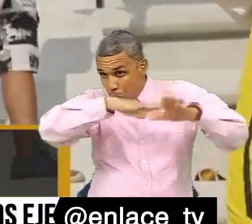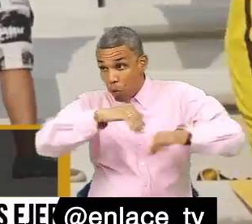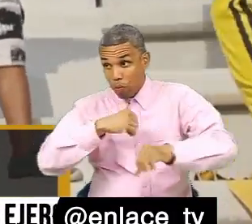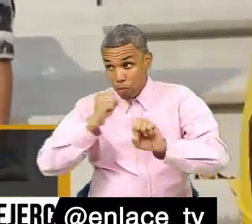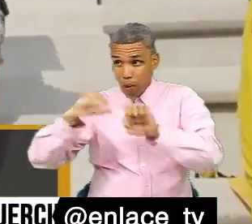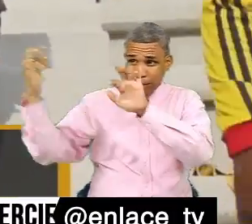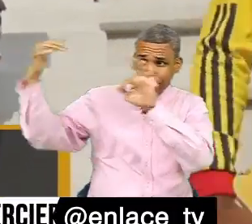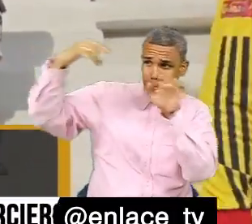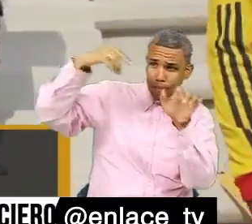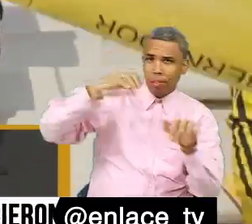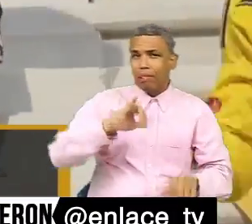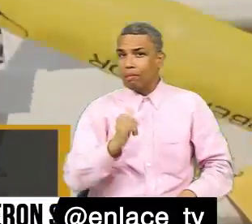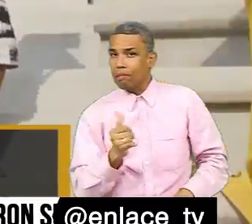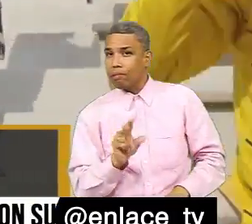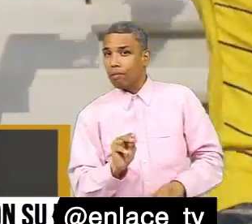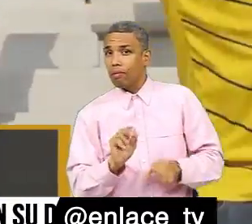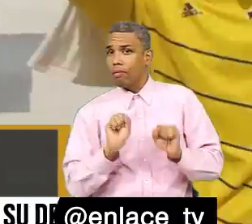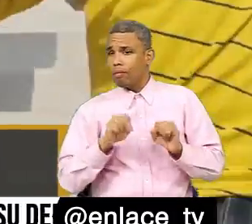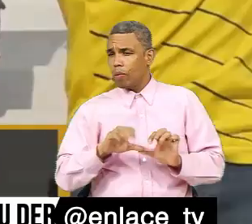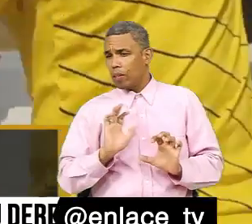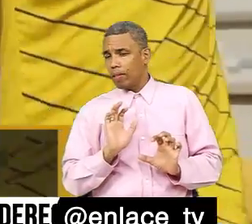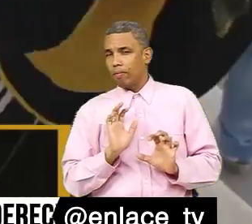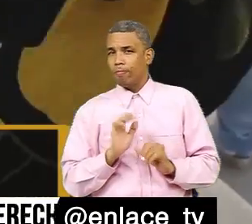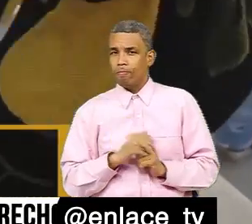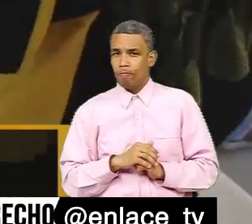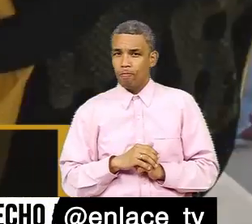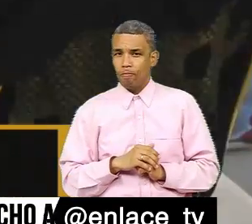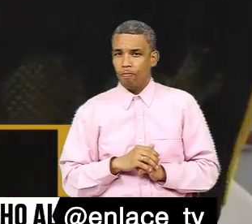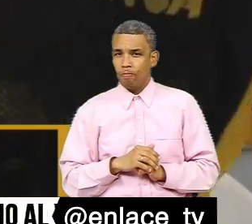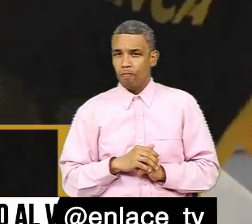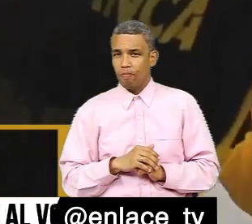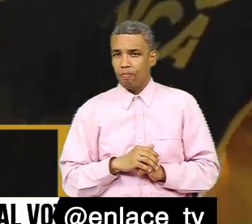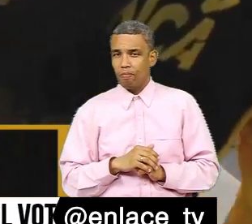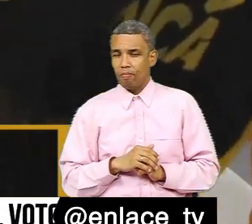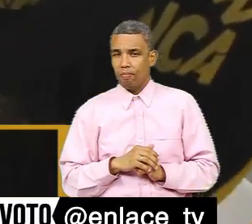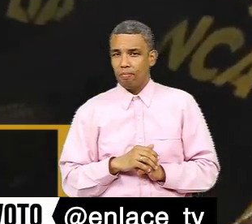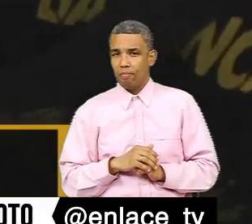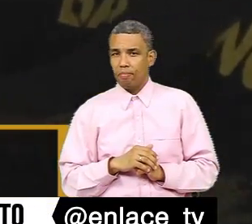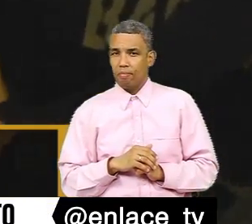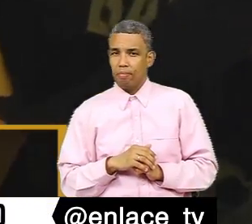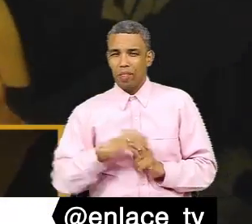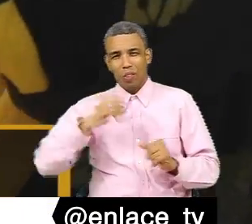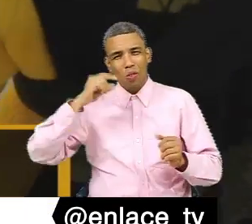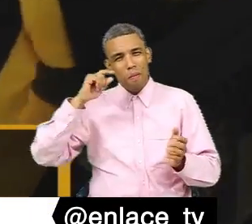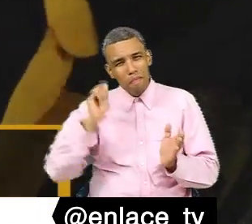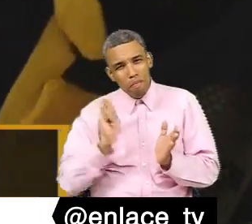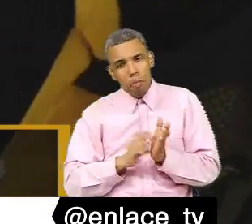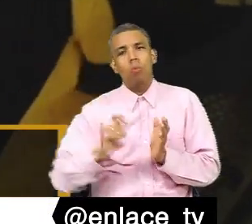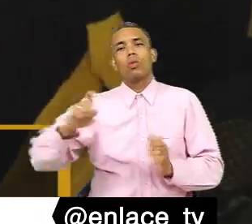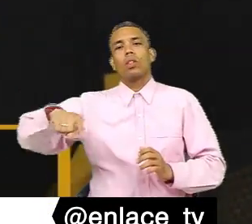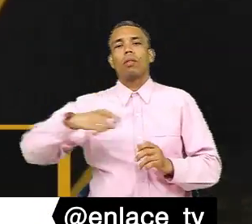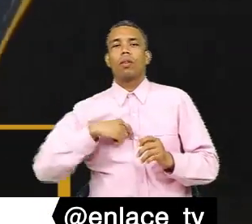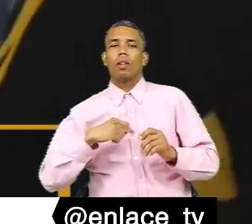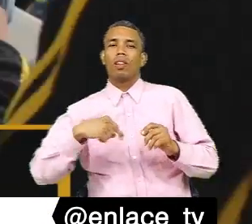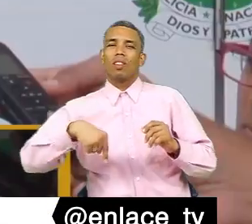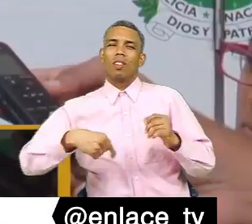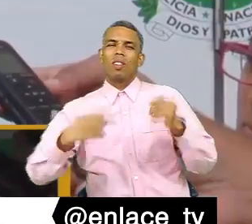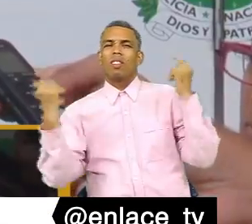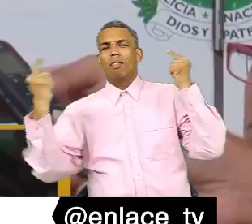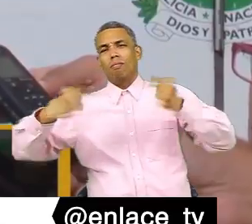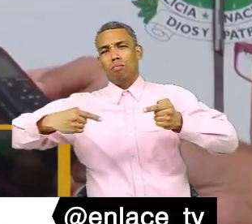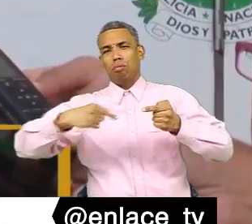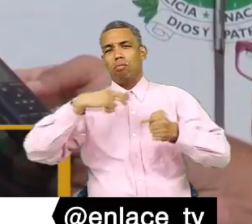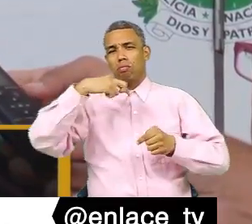las mejores medidas que garanticen la paz y la convivencia aquí dentro de Barranca Bermeja, que sea un espectáculo, realmente